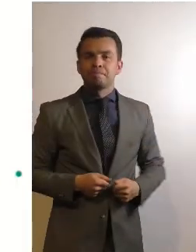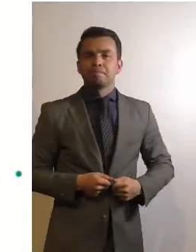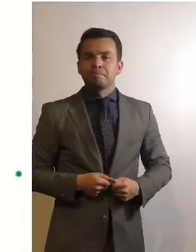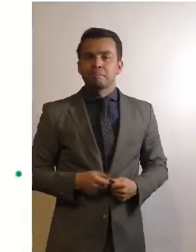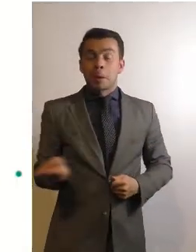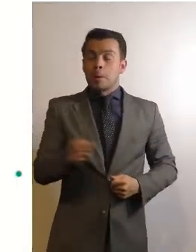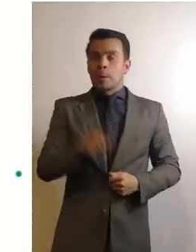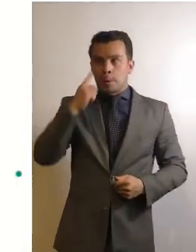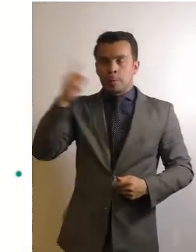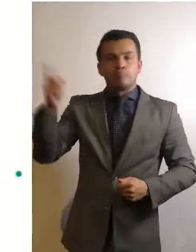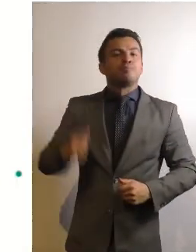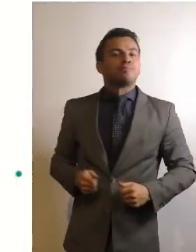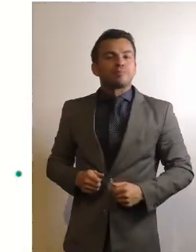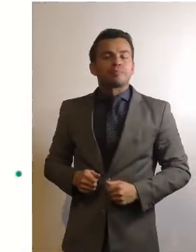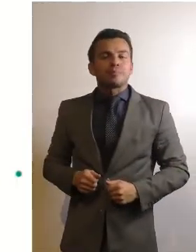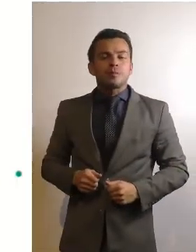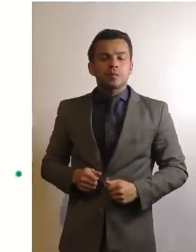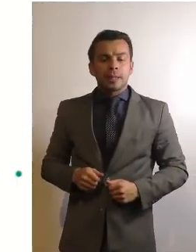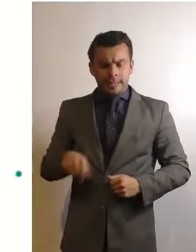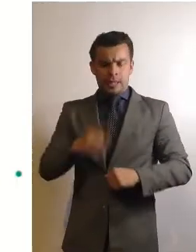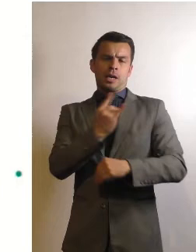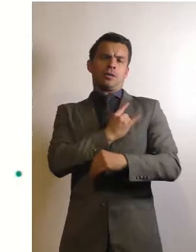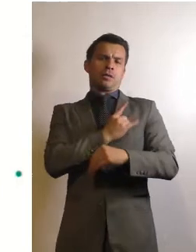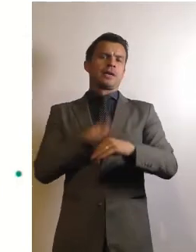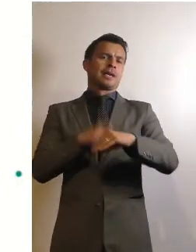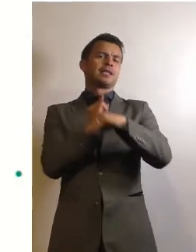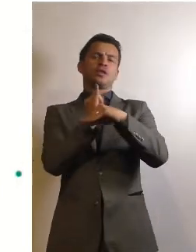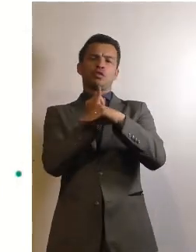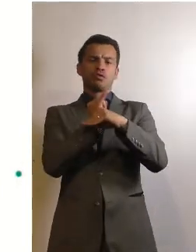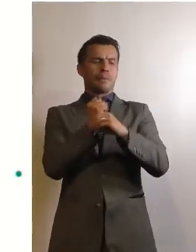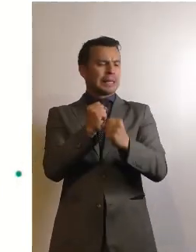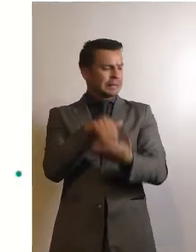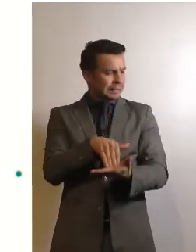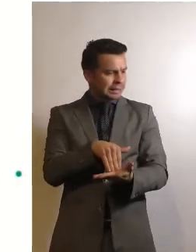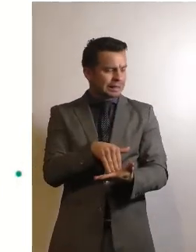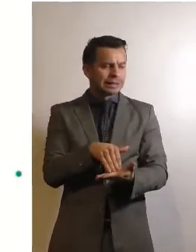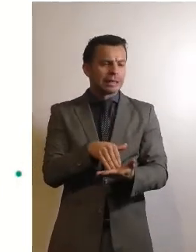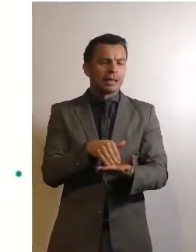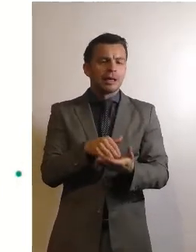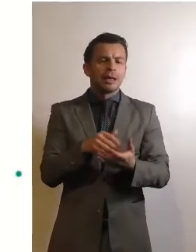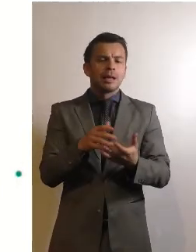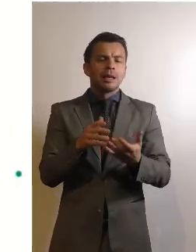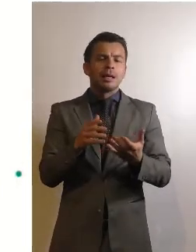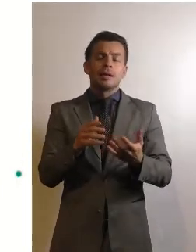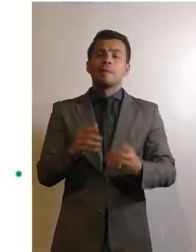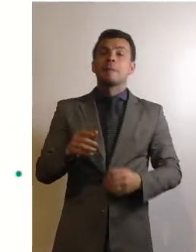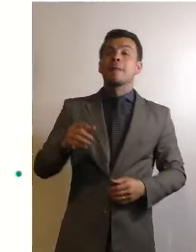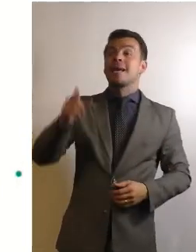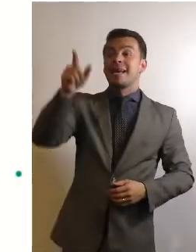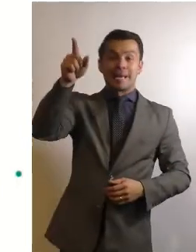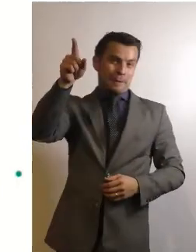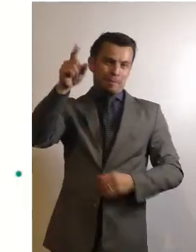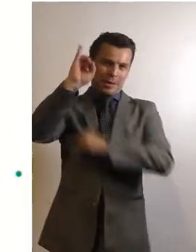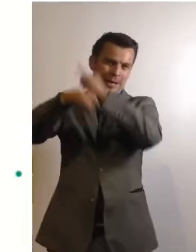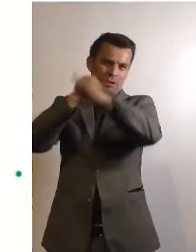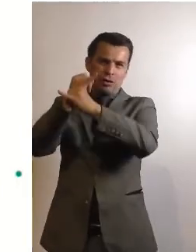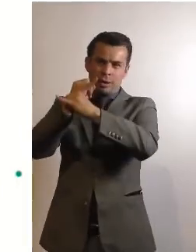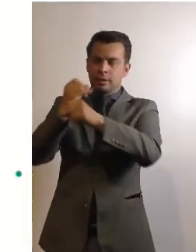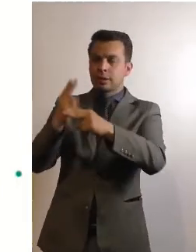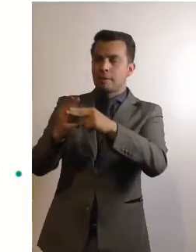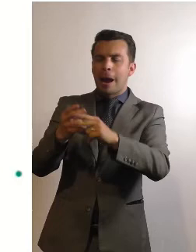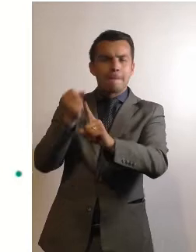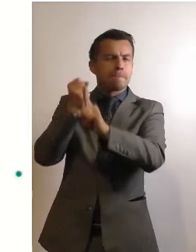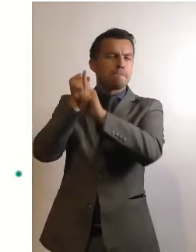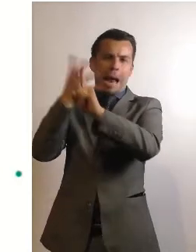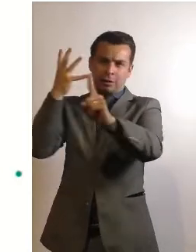Nuestro posicionamiento en el de Impact Ranking, obtuvimos, como ya